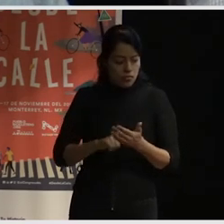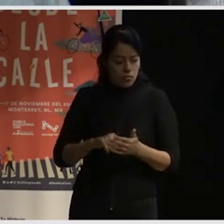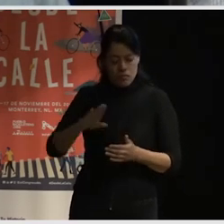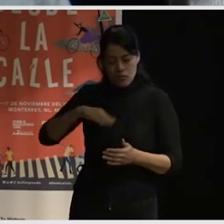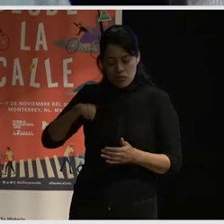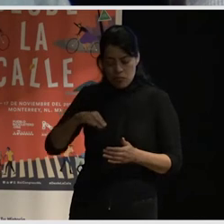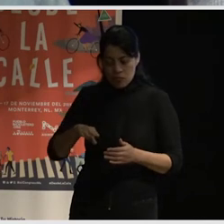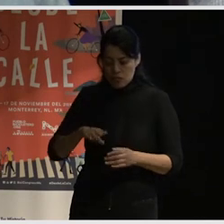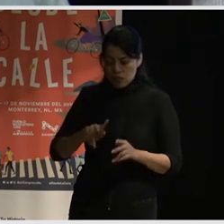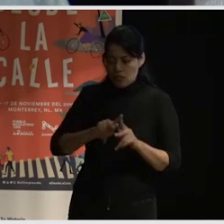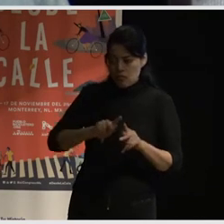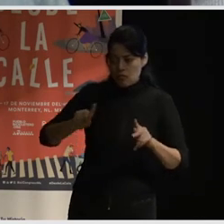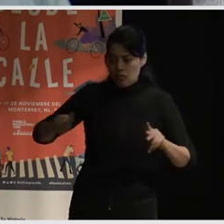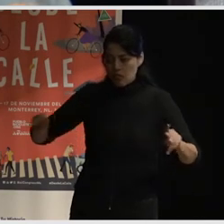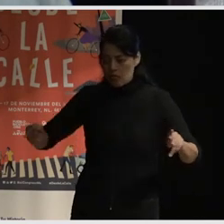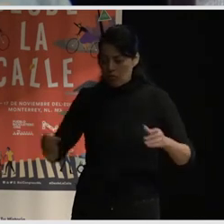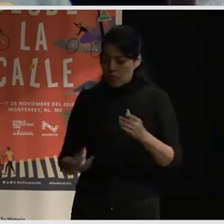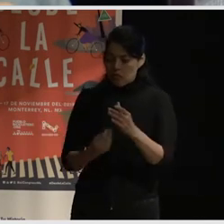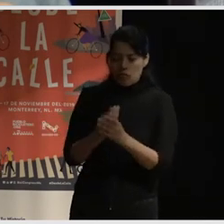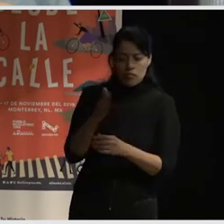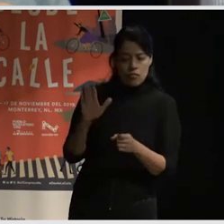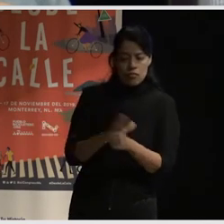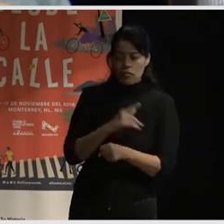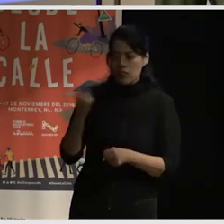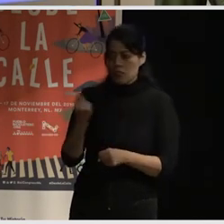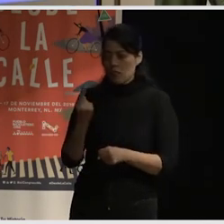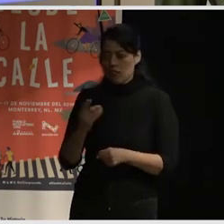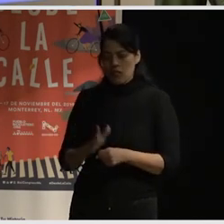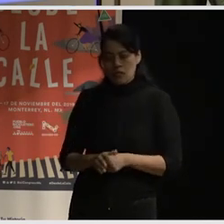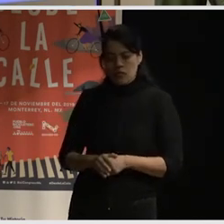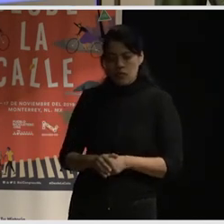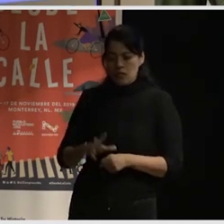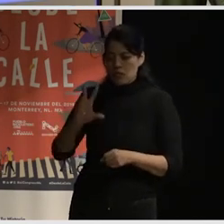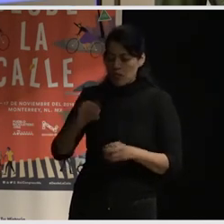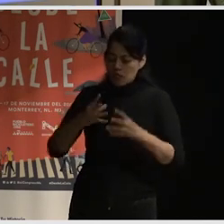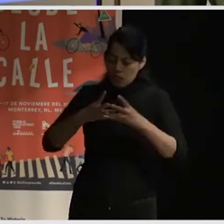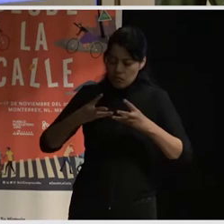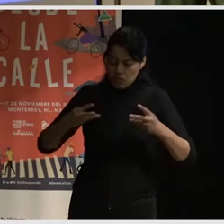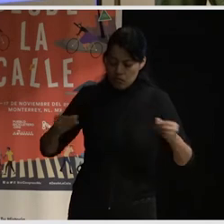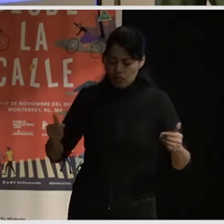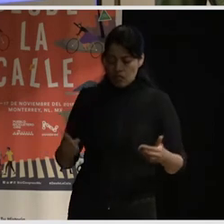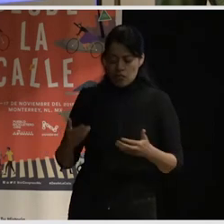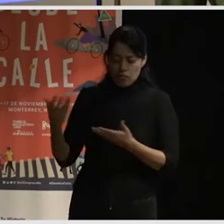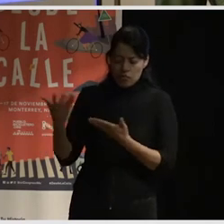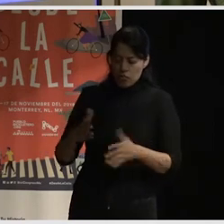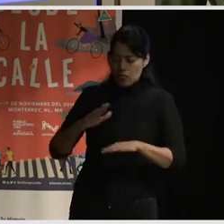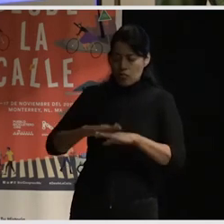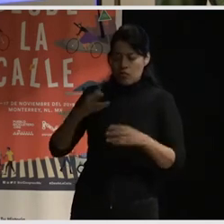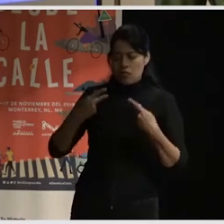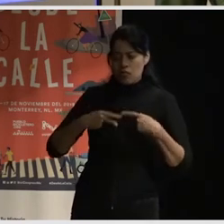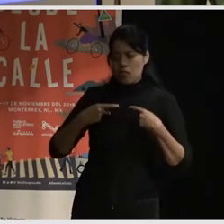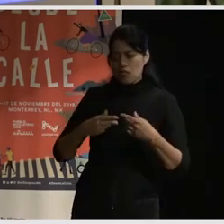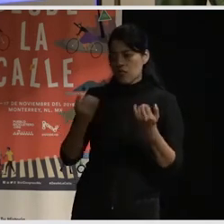una playa que esté bastante virgen porque de lo contrario y que no desaparezca que nos ejemplifica y todo esto porque si no pues